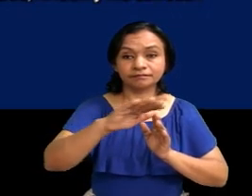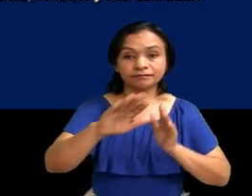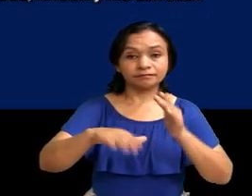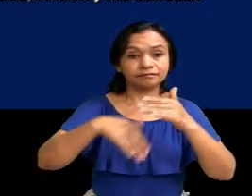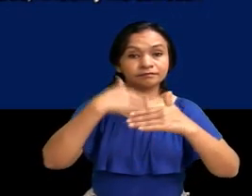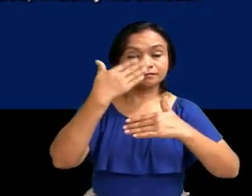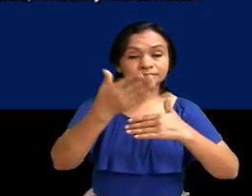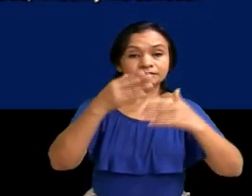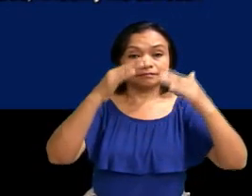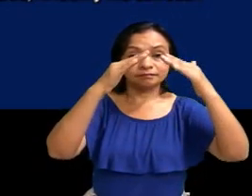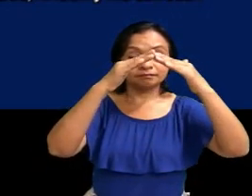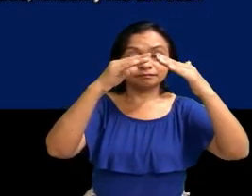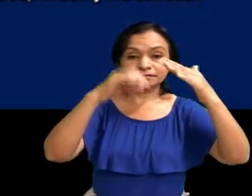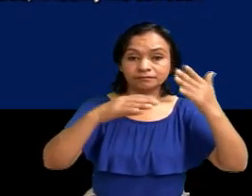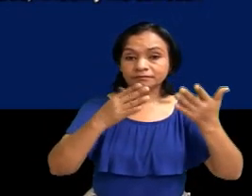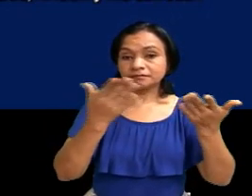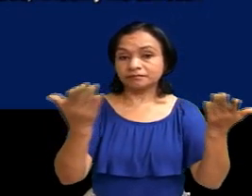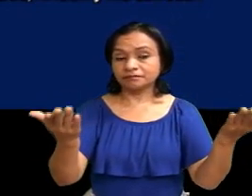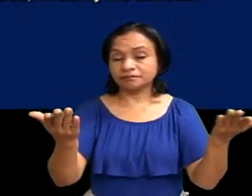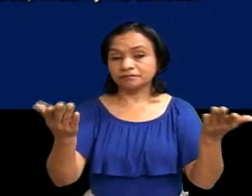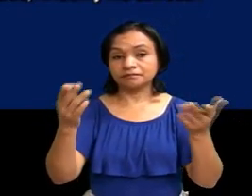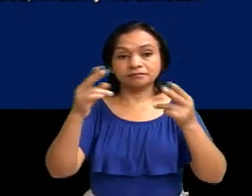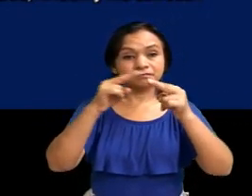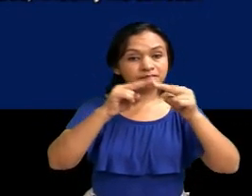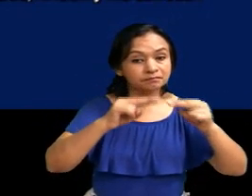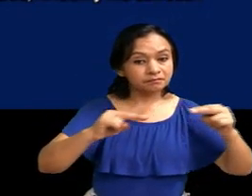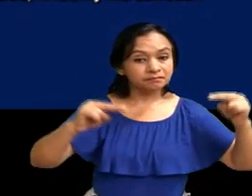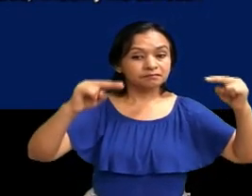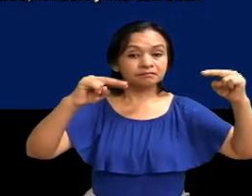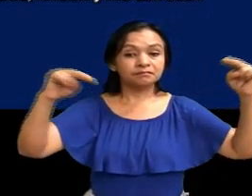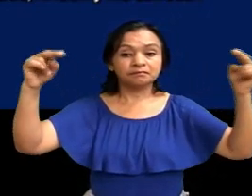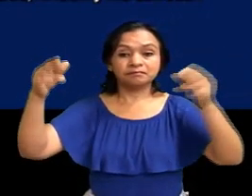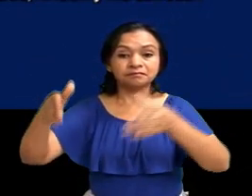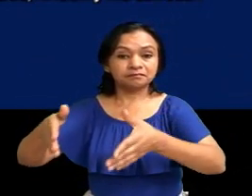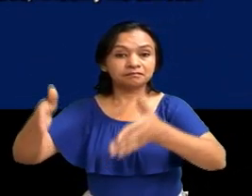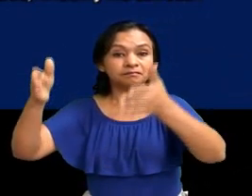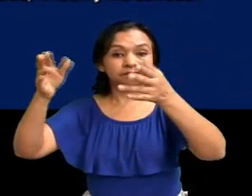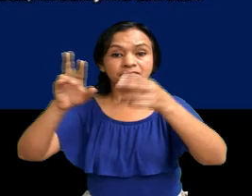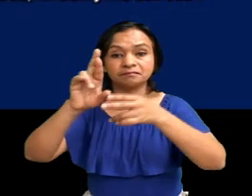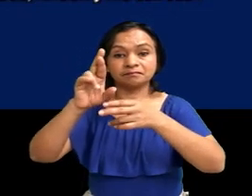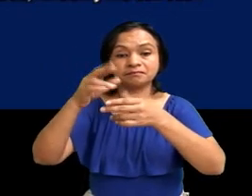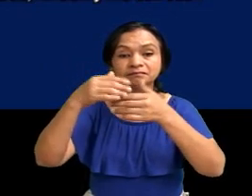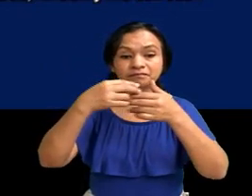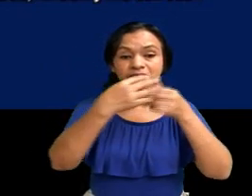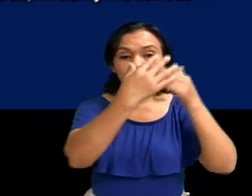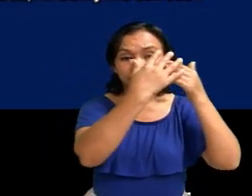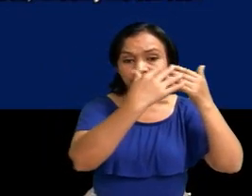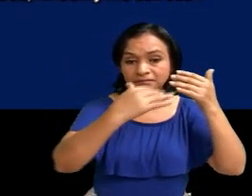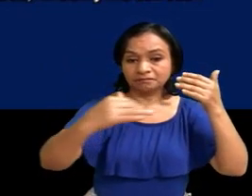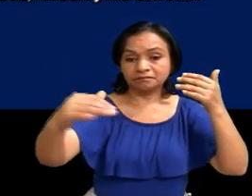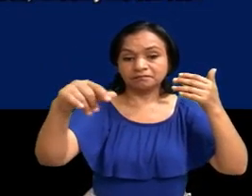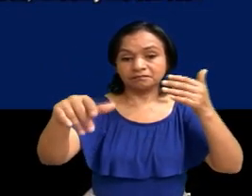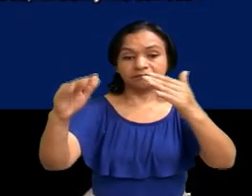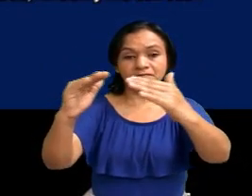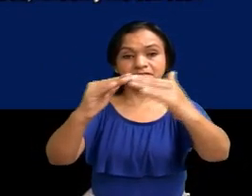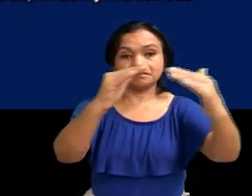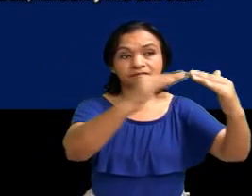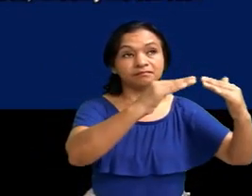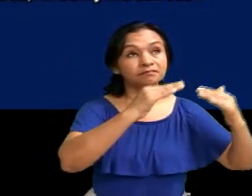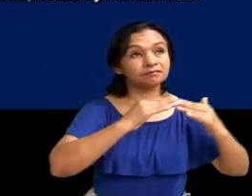hablamos de generación renovable, líneas de transmisión, subestaciones, redes de distribución, al final